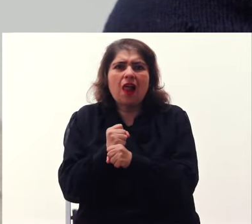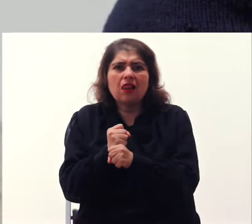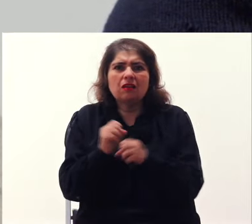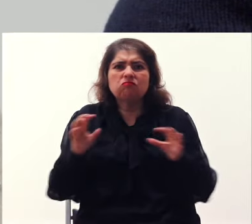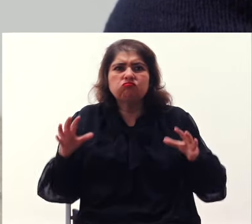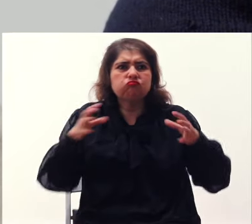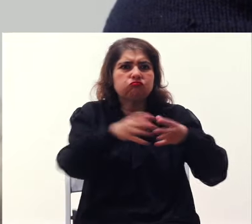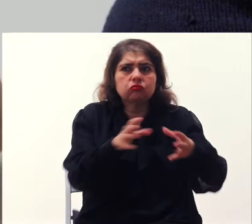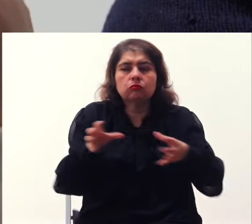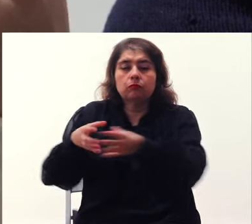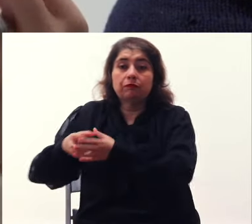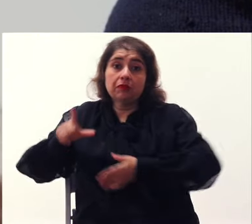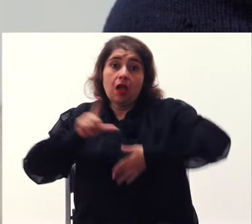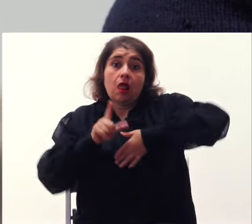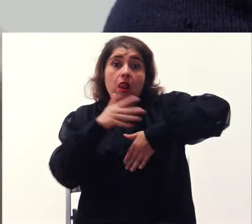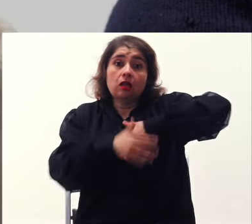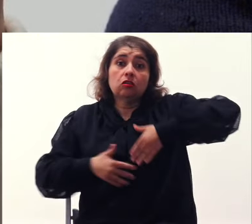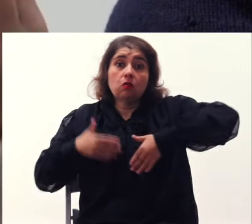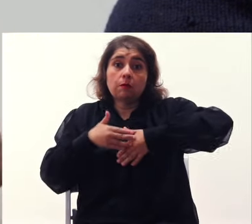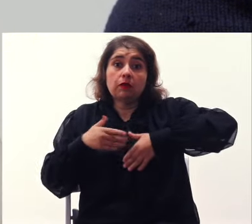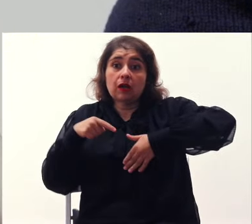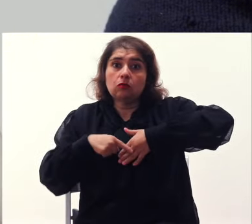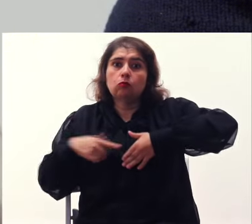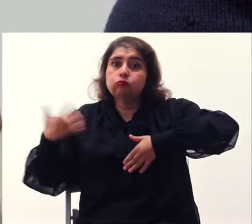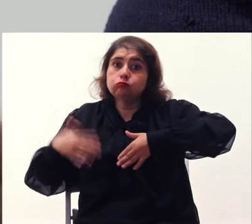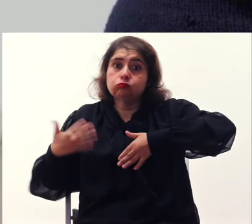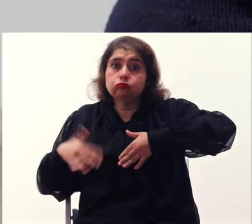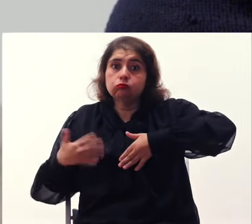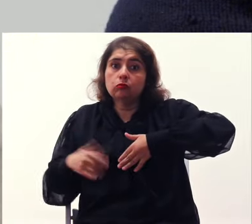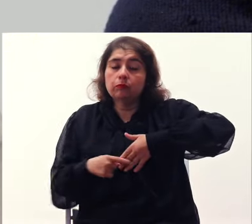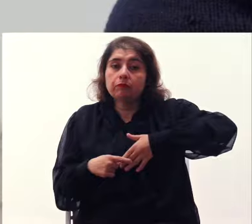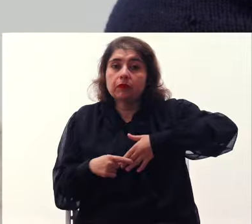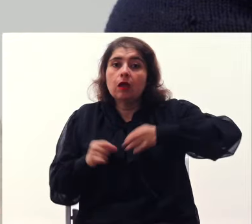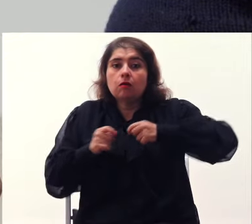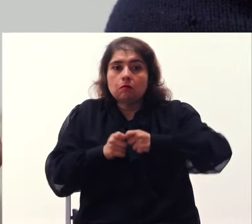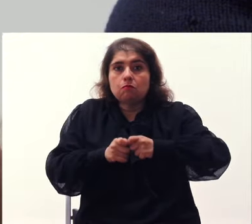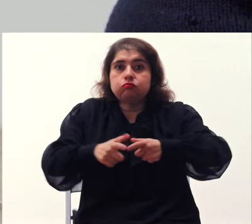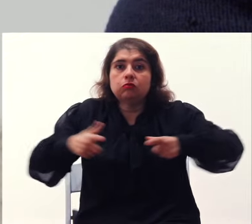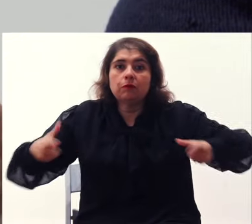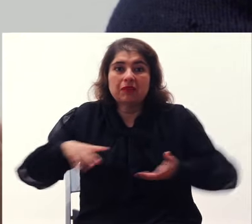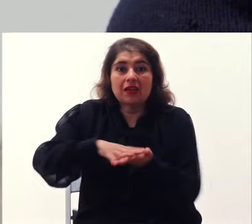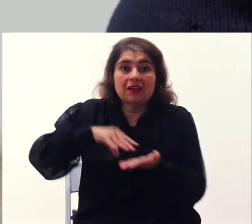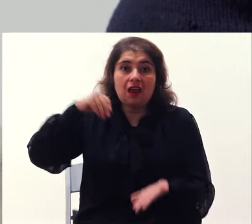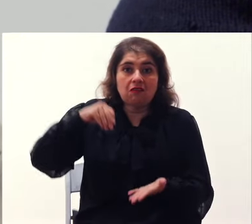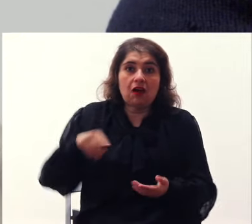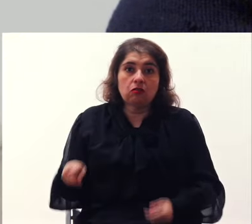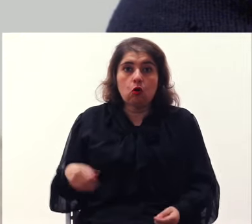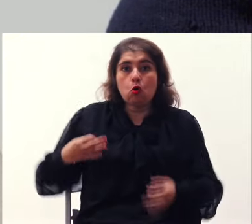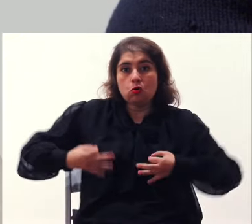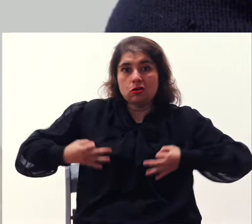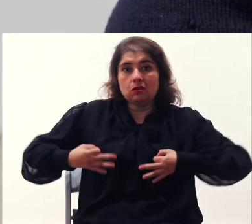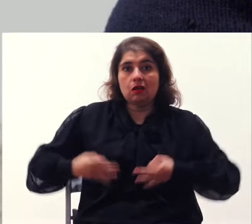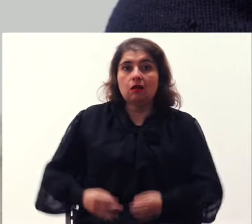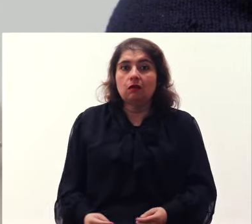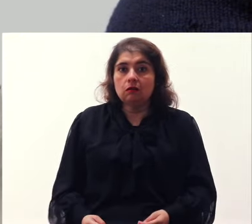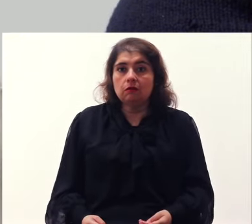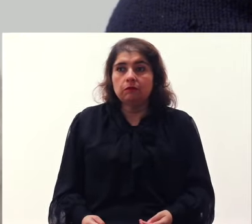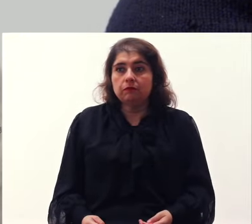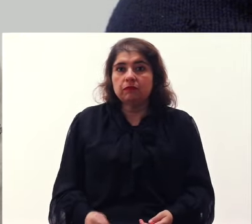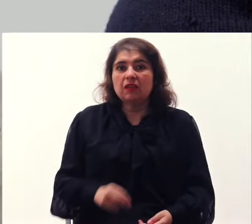bienales. América Latina es un eje fundamental en esa expansión del grabado como obra